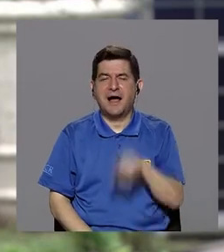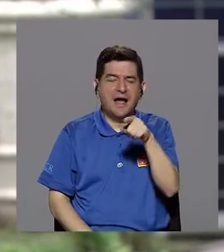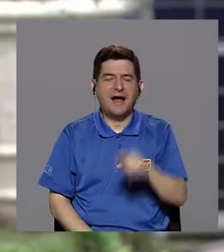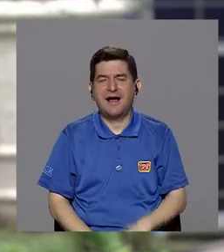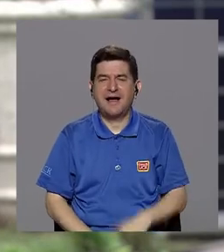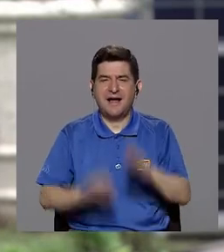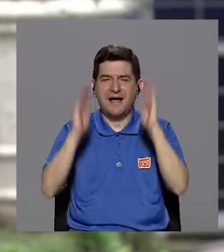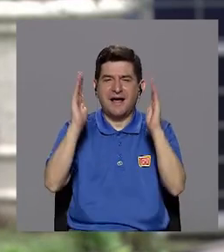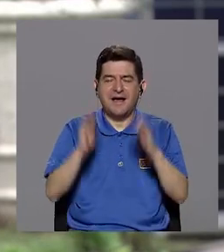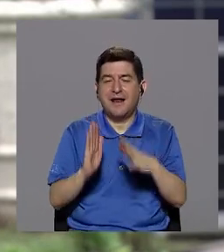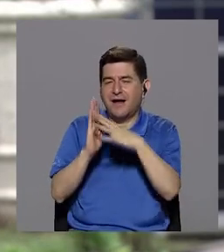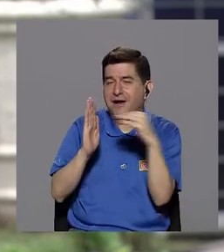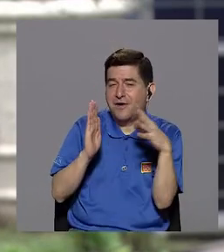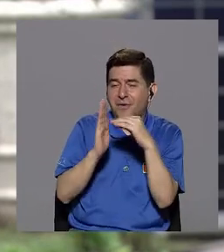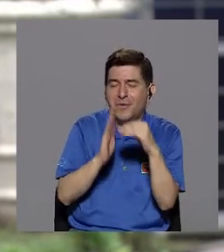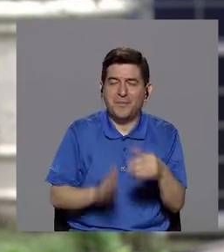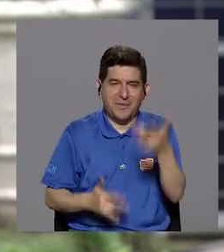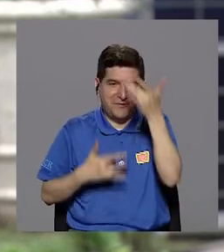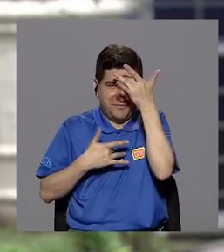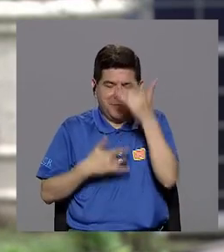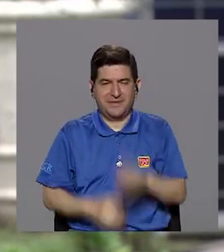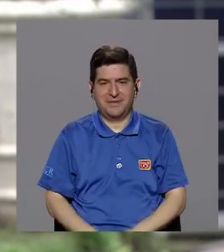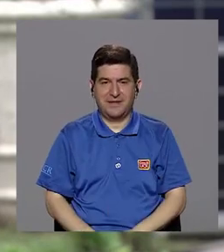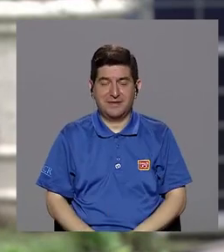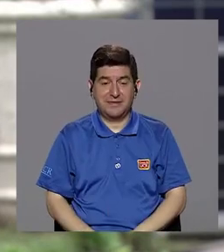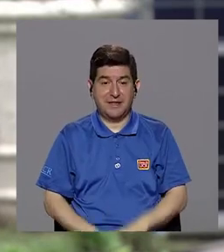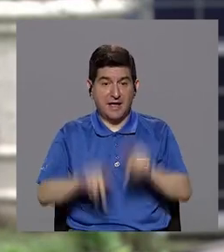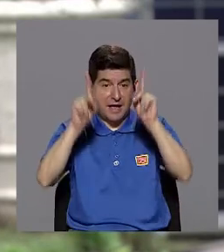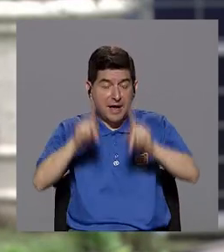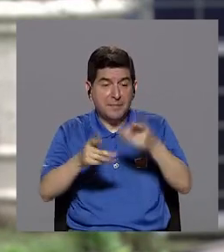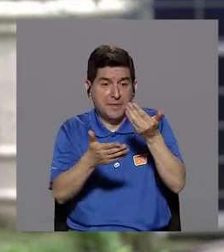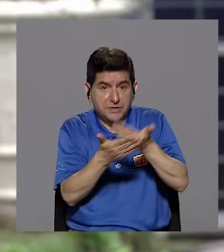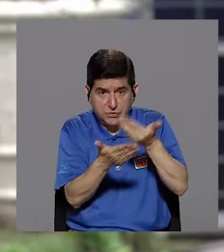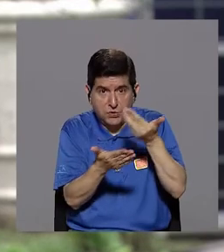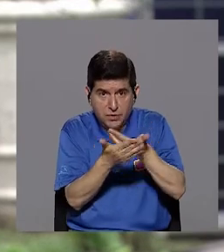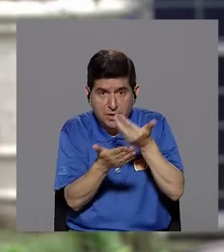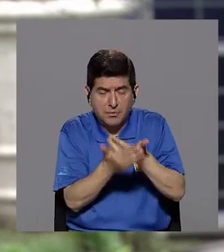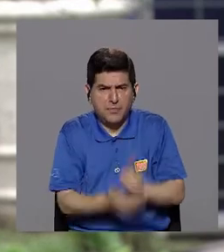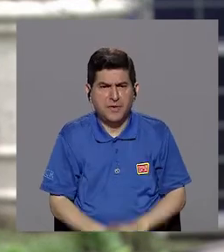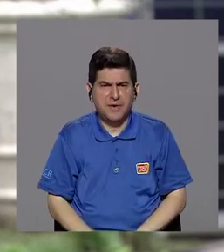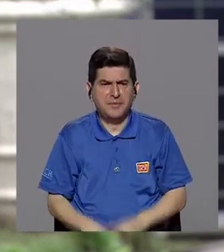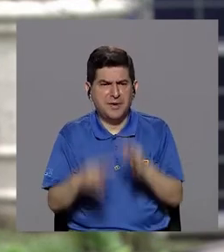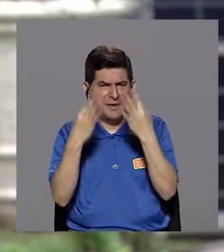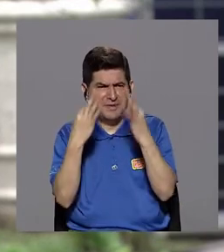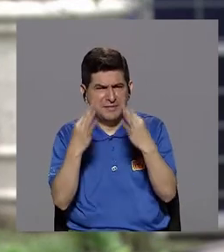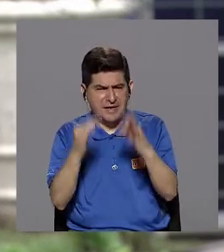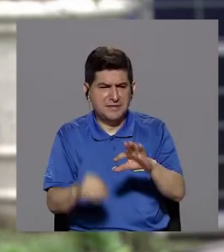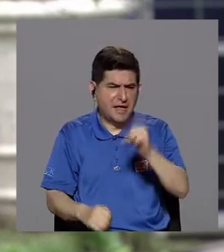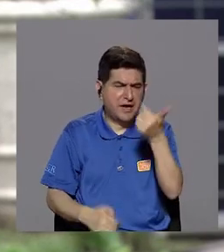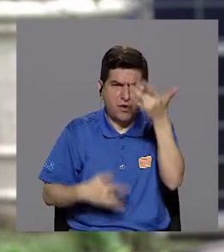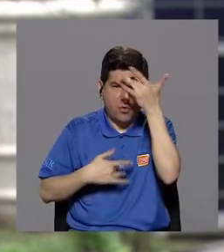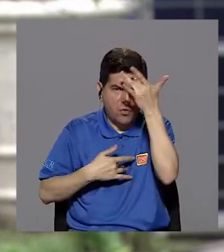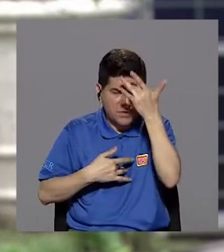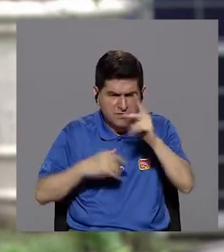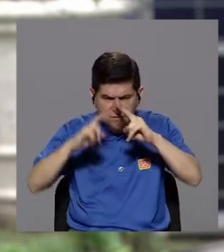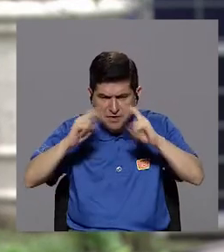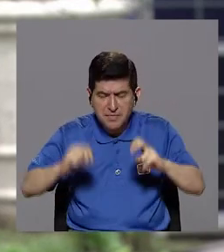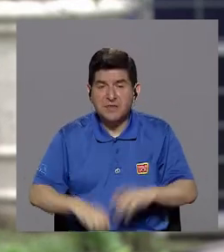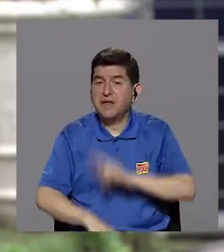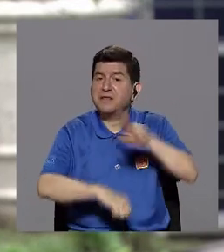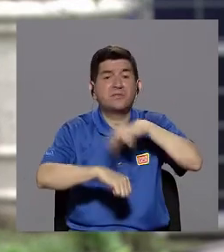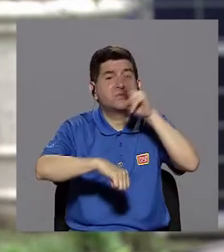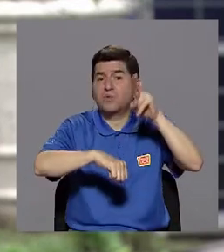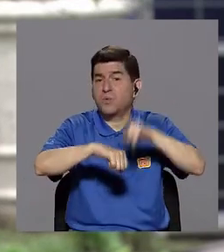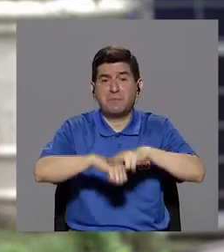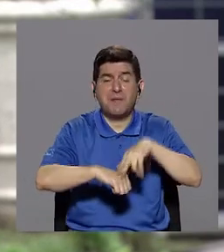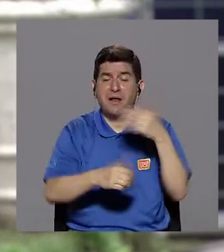simuladora y tiene la característica que es que cuando le hacen pruebas para ver si es otra enfermedad, salen